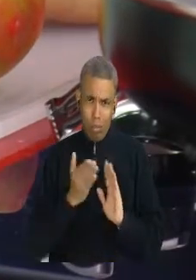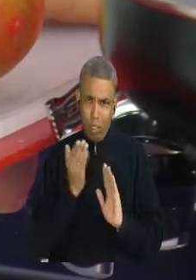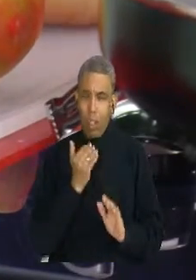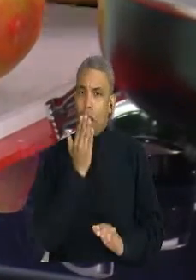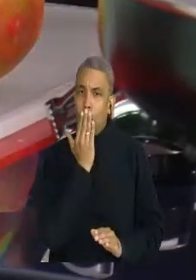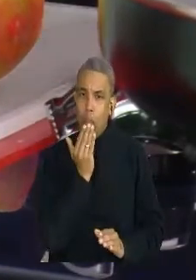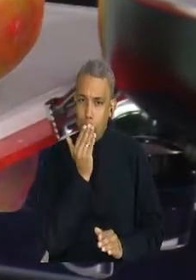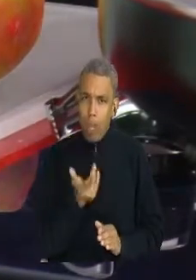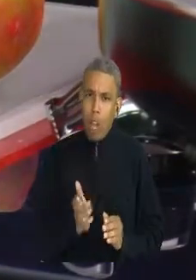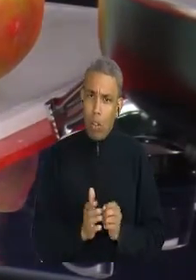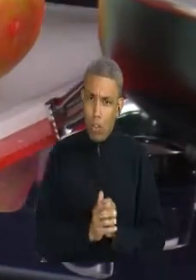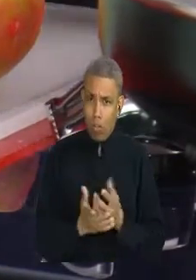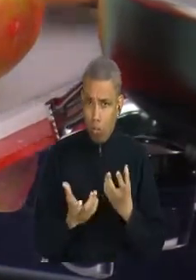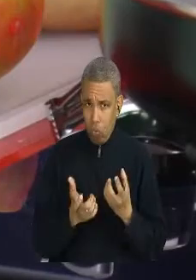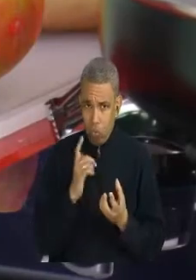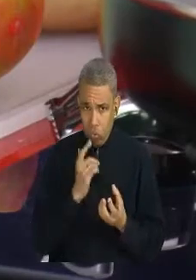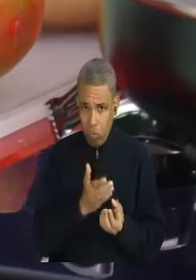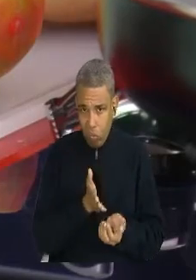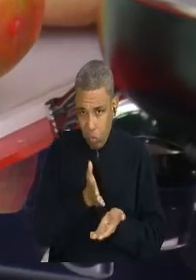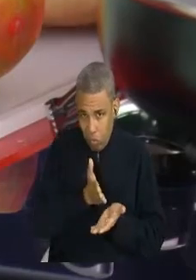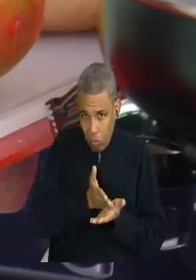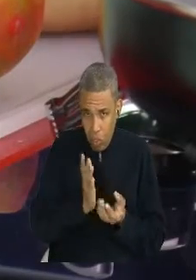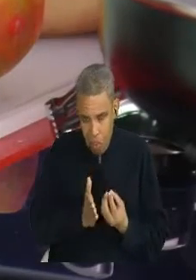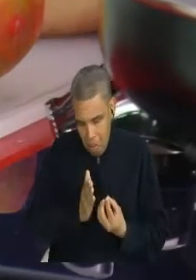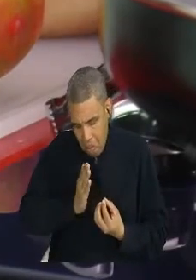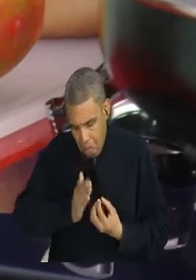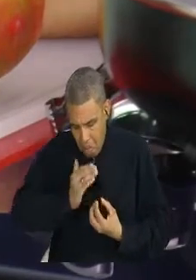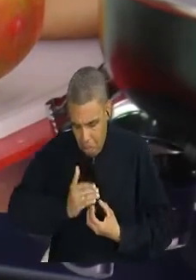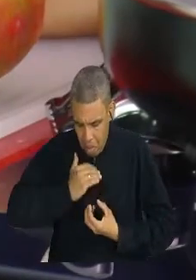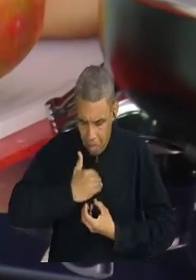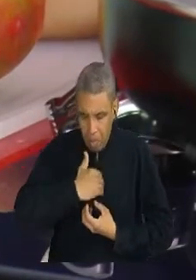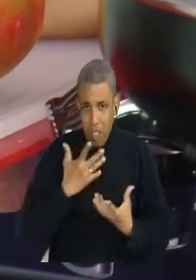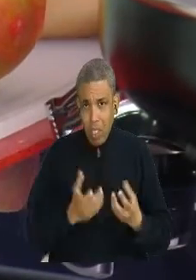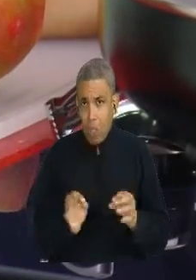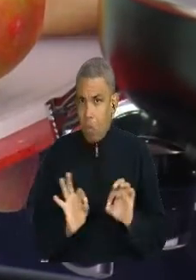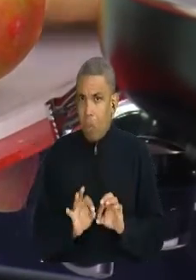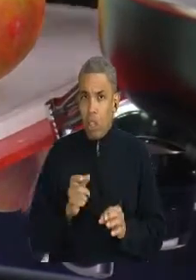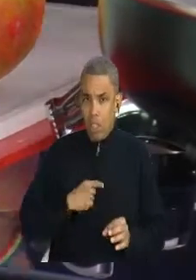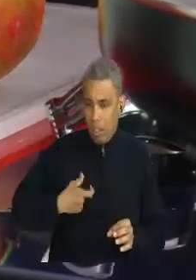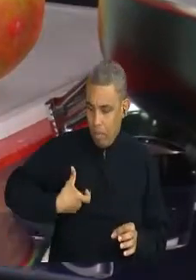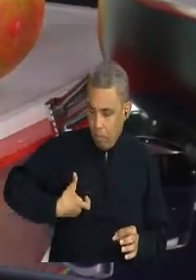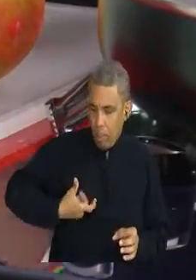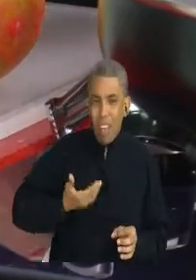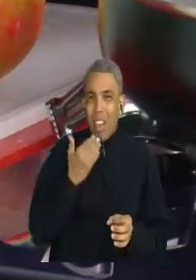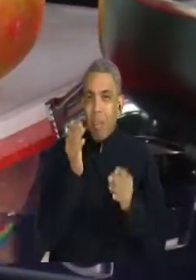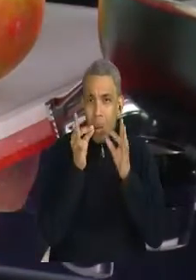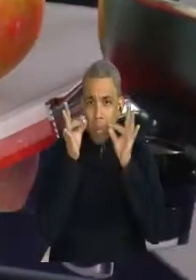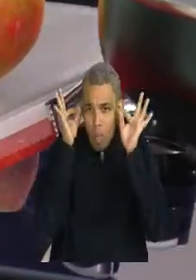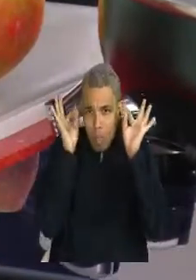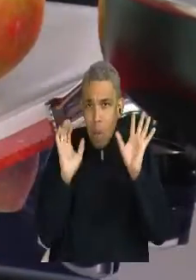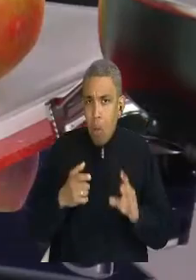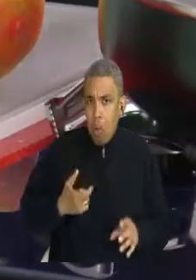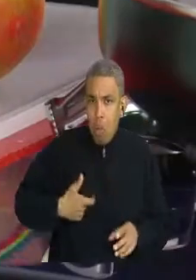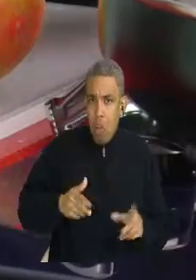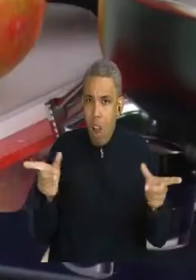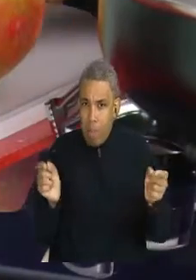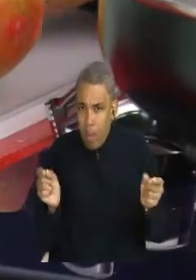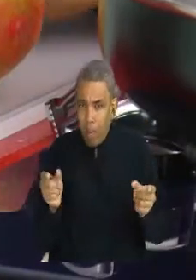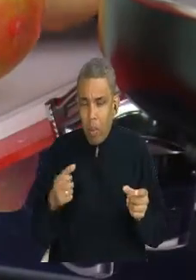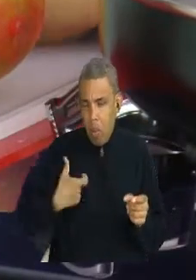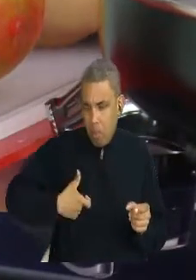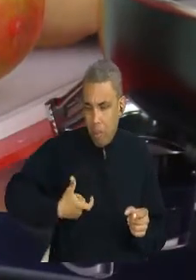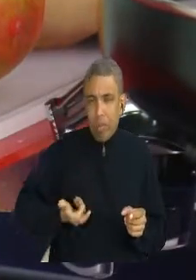casa si ustedes no le quieren agregar los langostinos, quieren agregarle camarones, calamares, cualquier otra clase de productos, con gusto no les va a hacer ningún